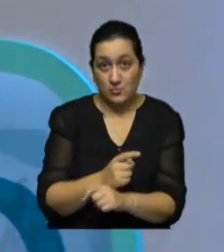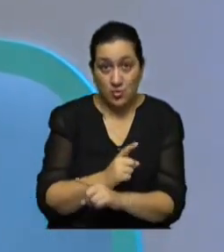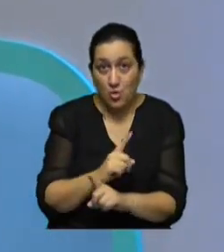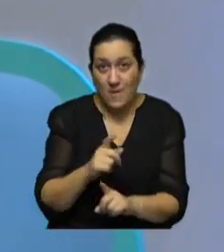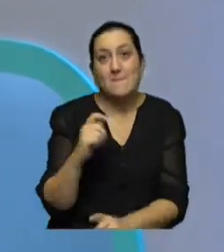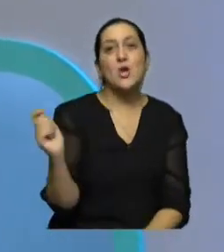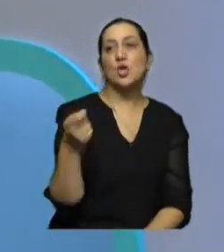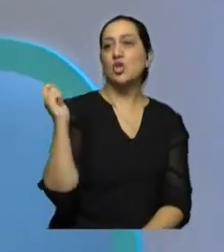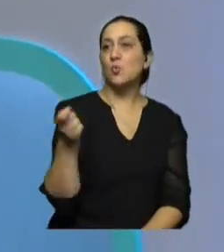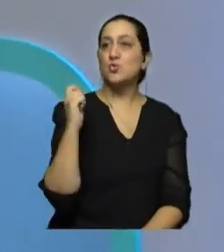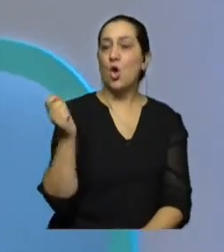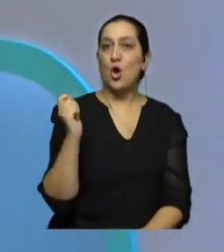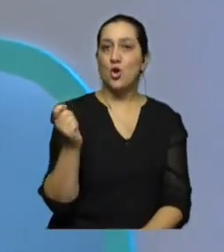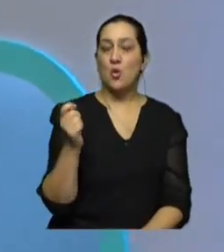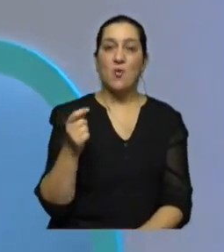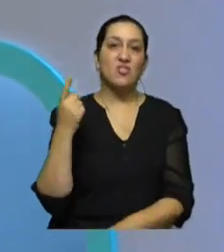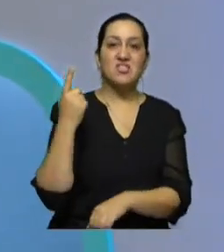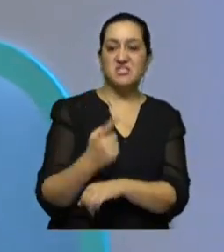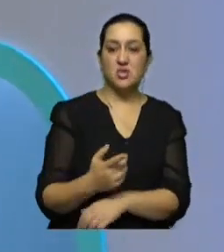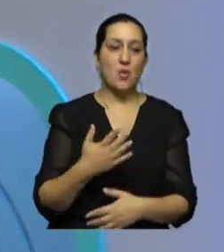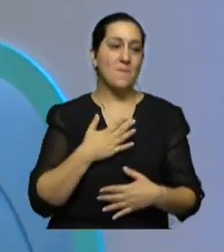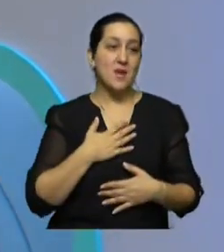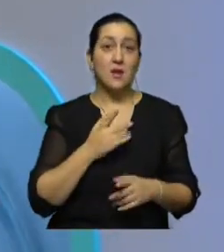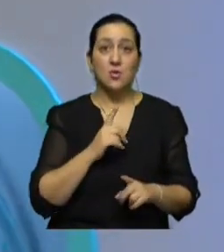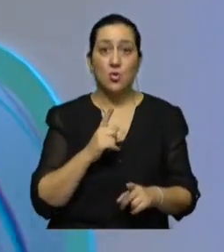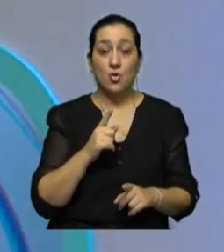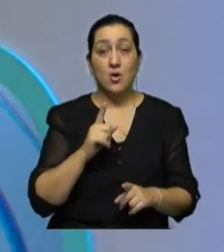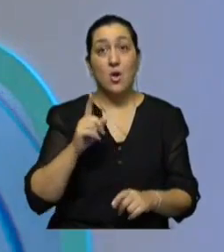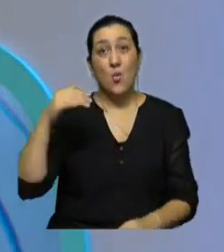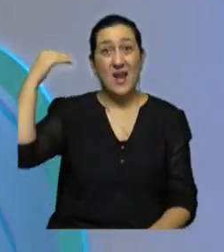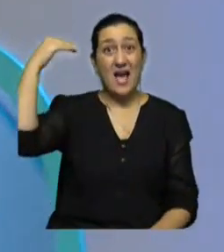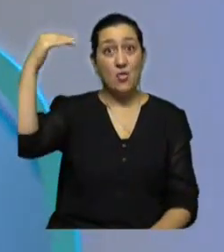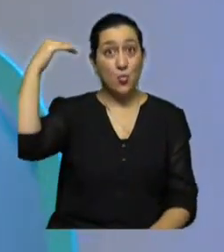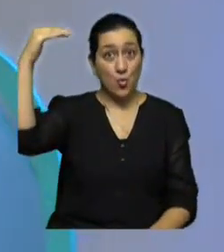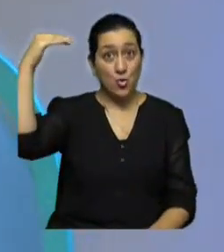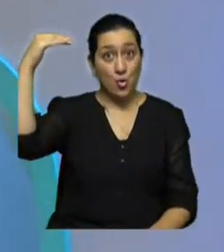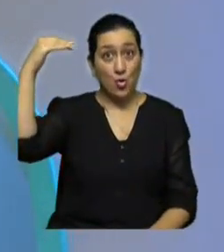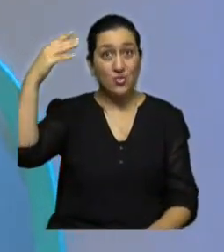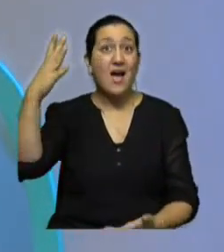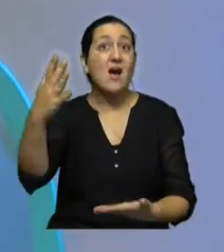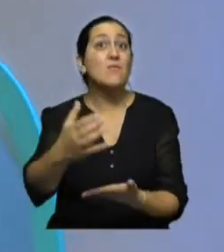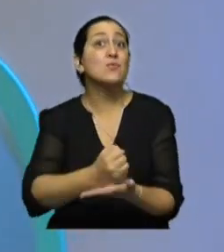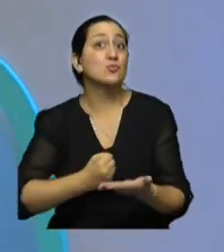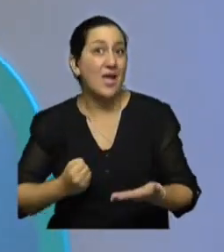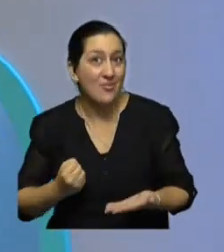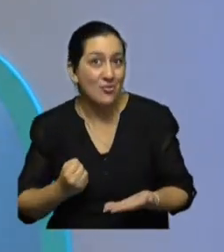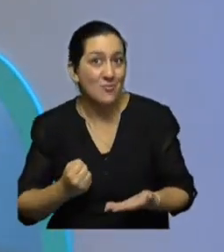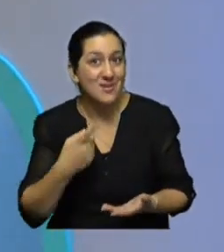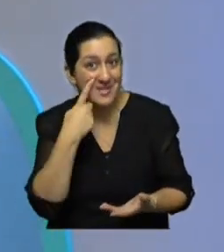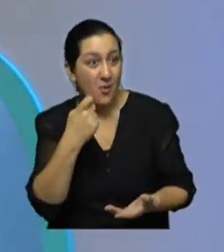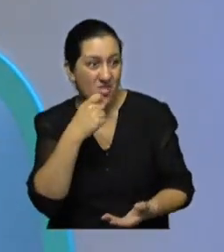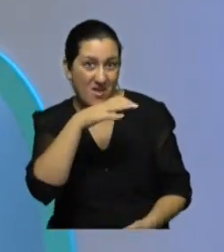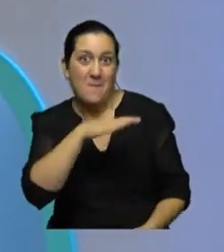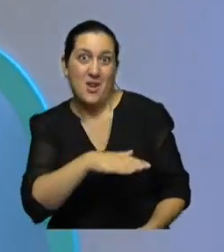está prostituyendo. Está siendo abusado sexualmente por un adulto responsable y consciente. Si esa